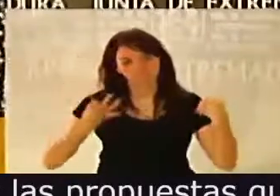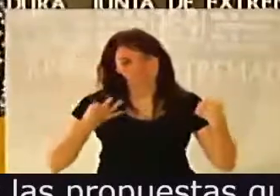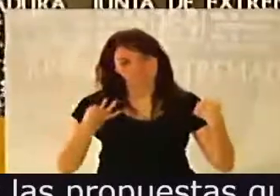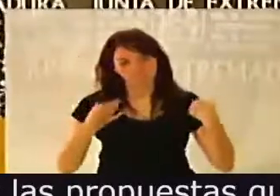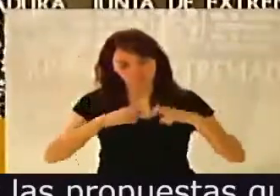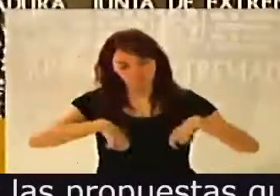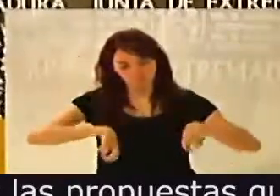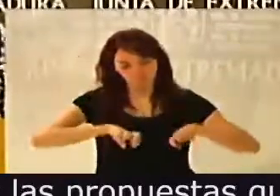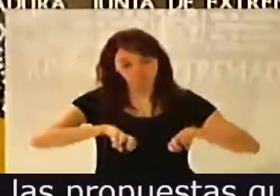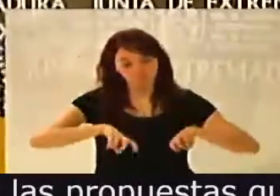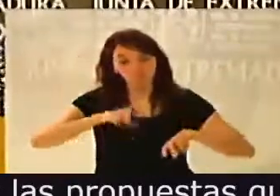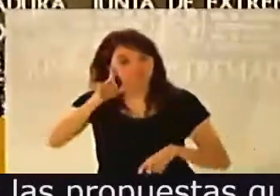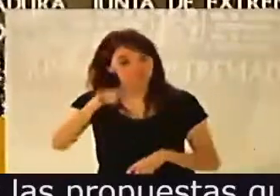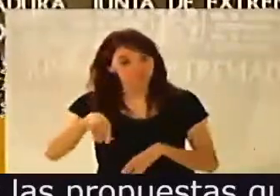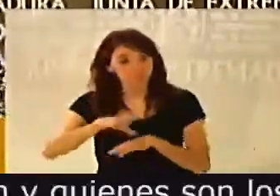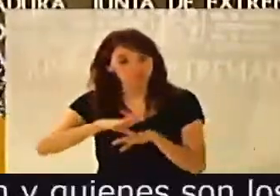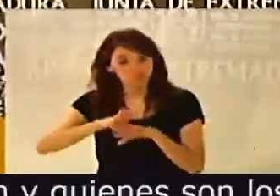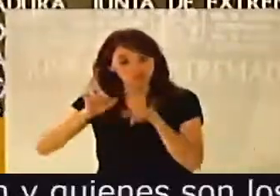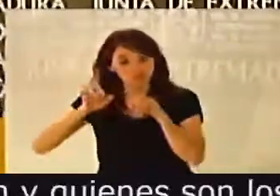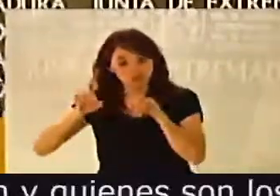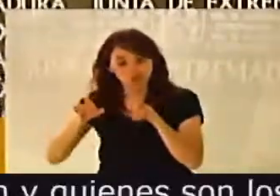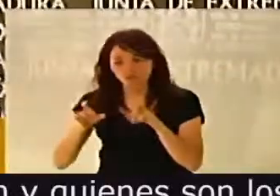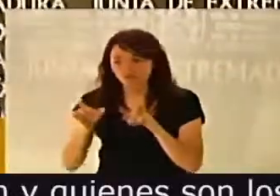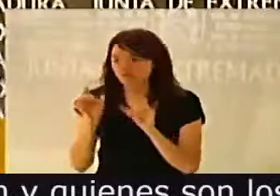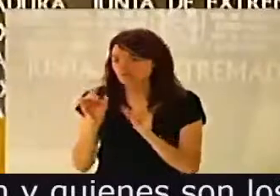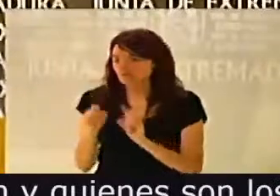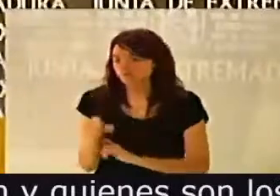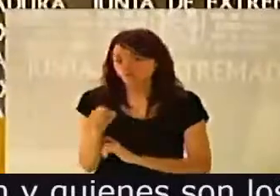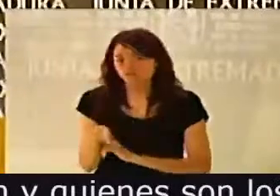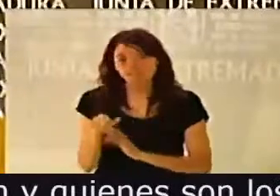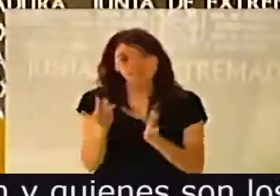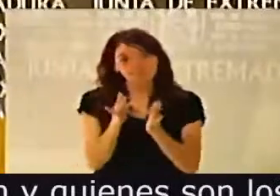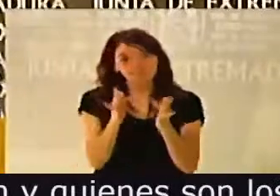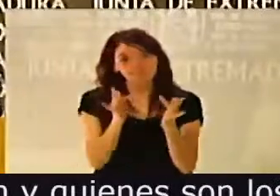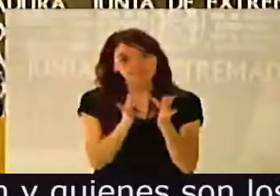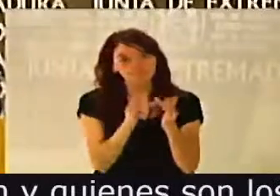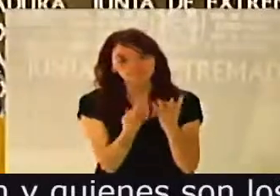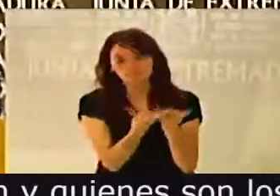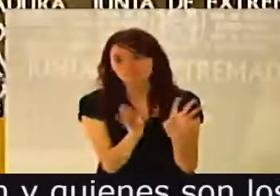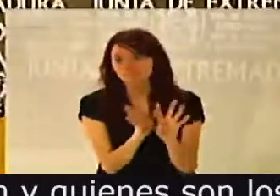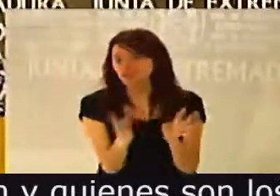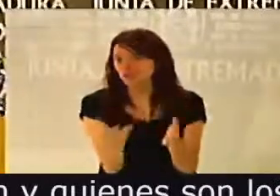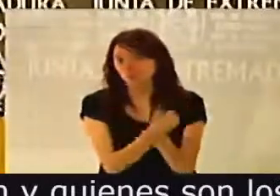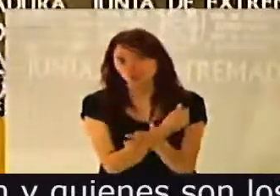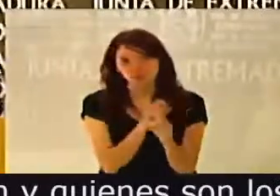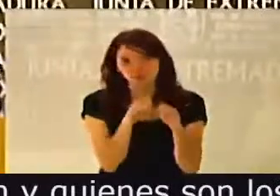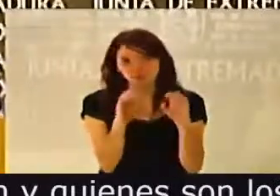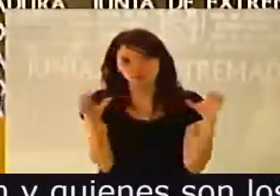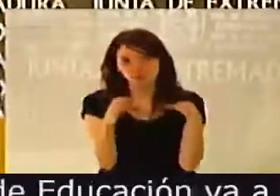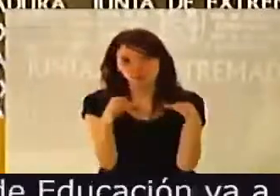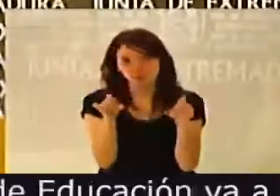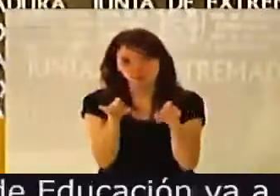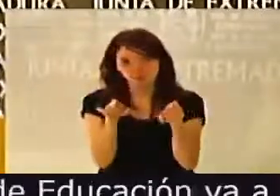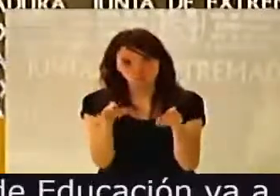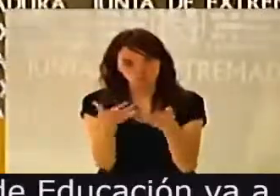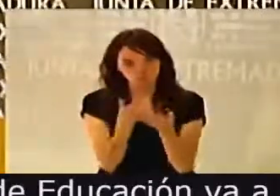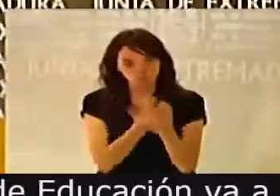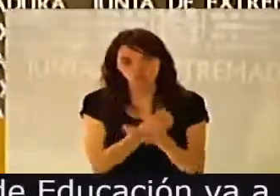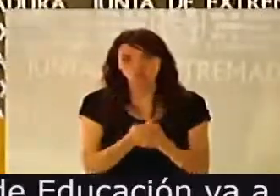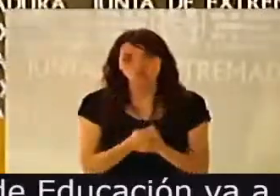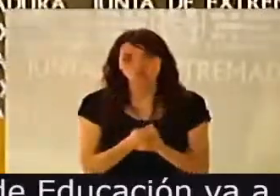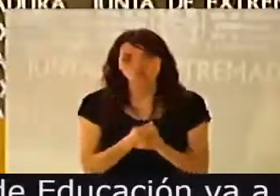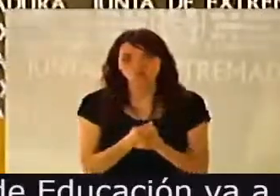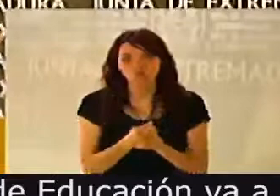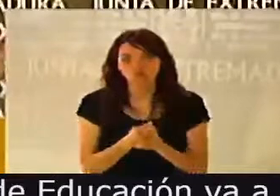la Consejería de Educación va a seguir hablando con toda la comunidad educativa, no solo de cara a, ya le digo,